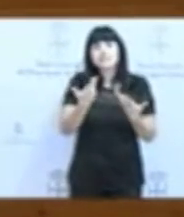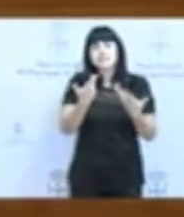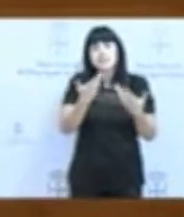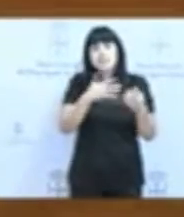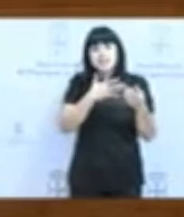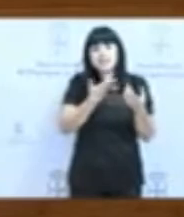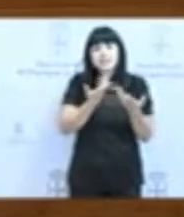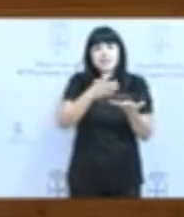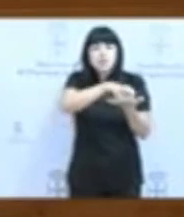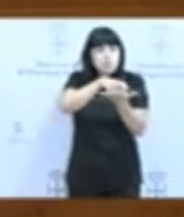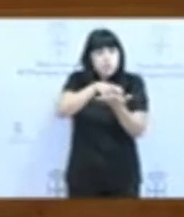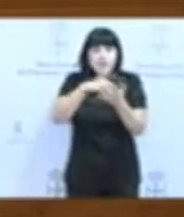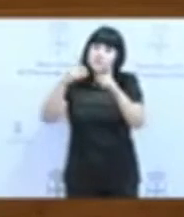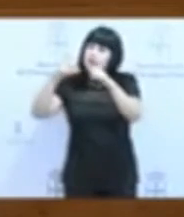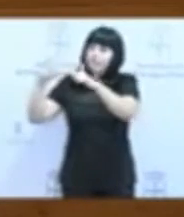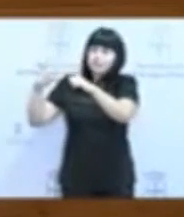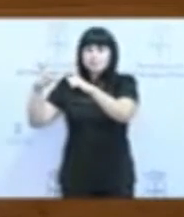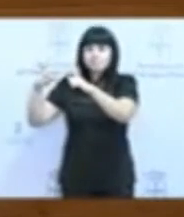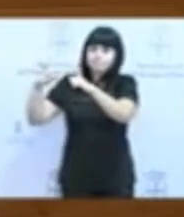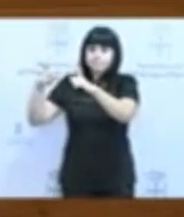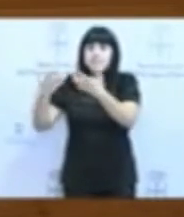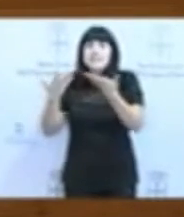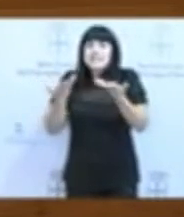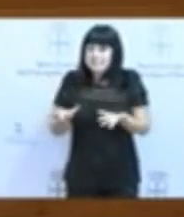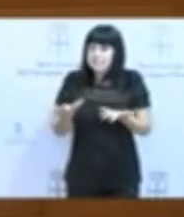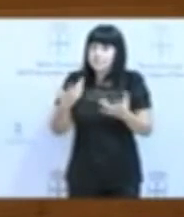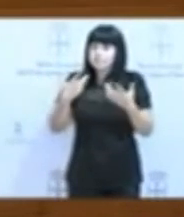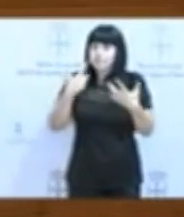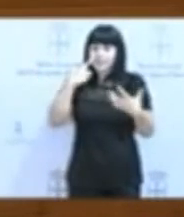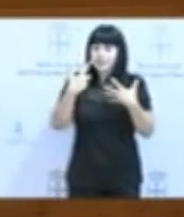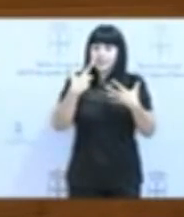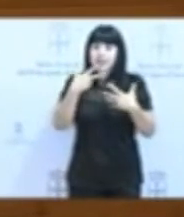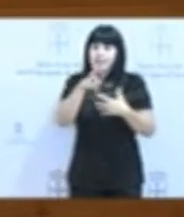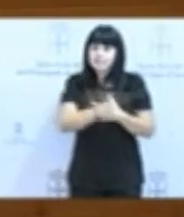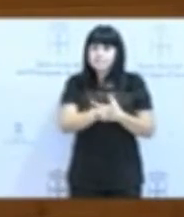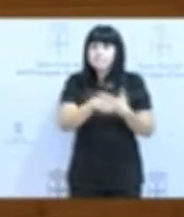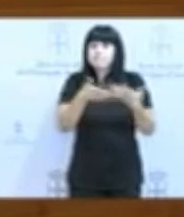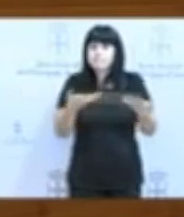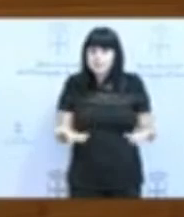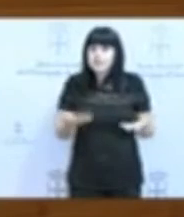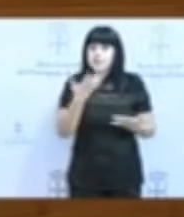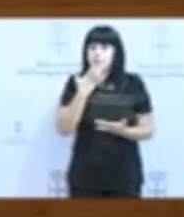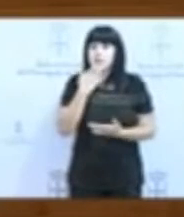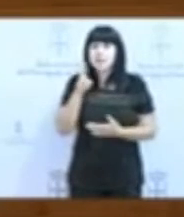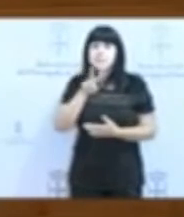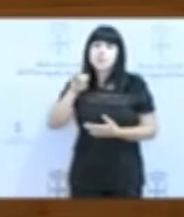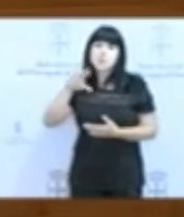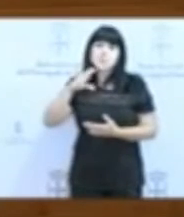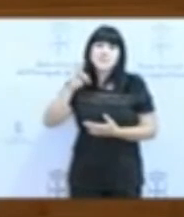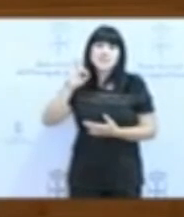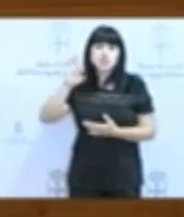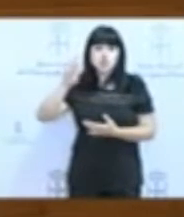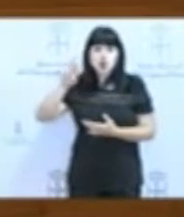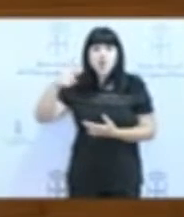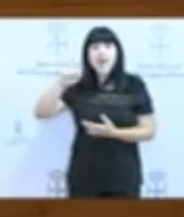fotografía. Y para eso sirve el arte. Y para eso sirve también el que haya gente como Víctor García Díaz, que cuando empiezan